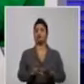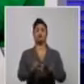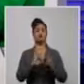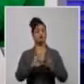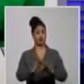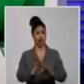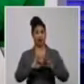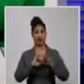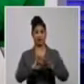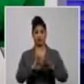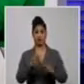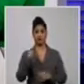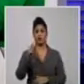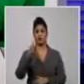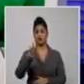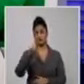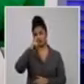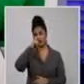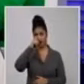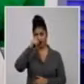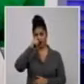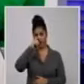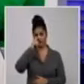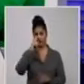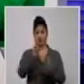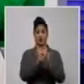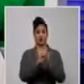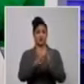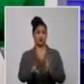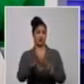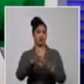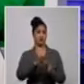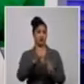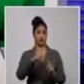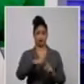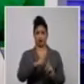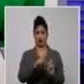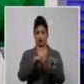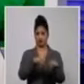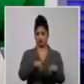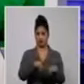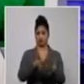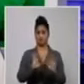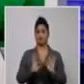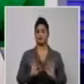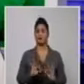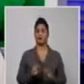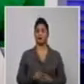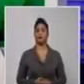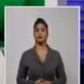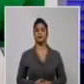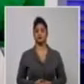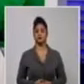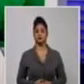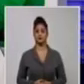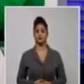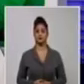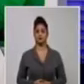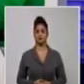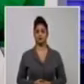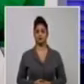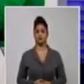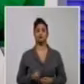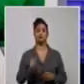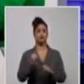13 años de edad de la provincia de Guantánamo que se trabaja fuertemente para